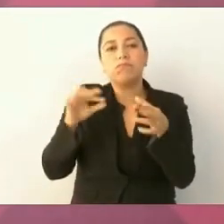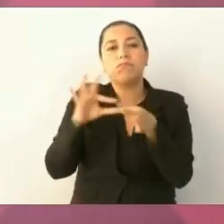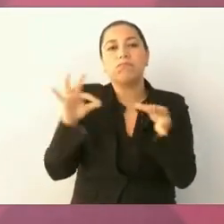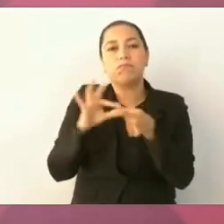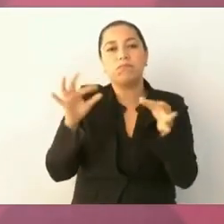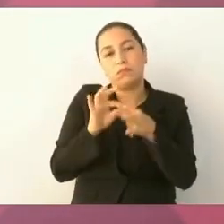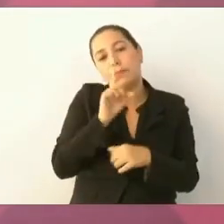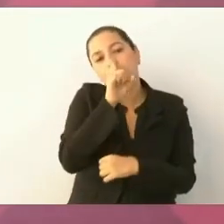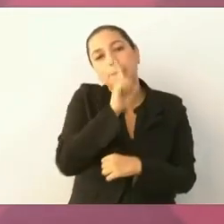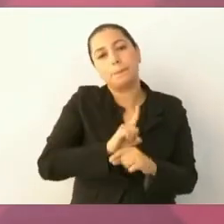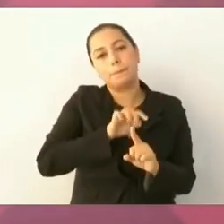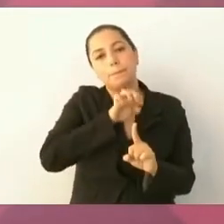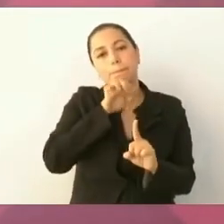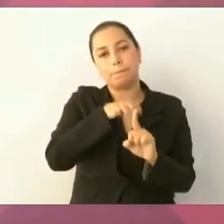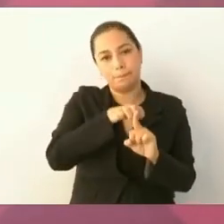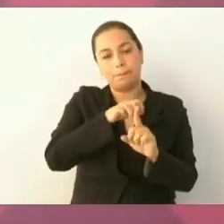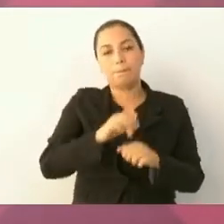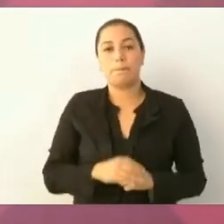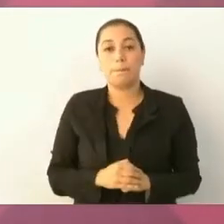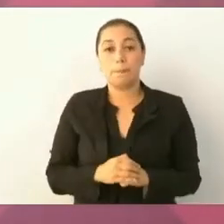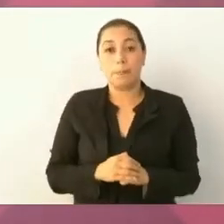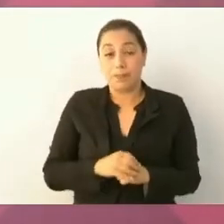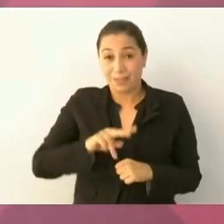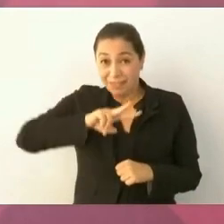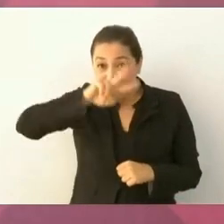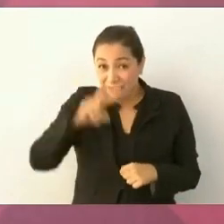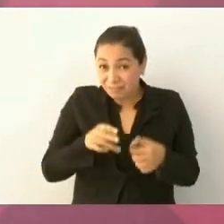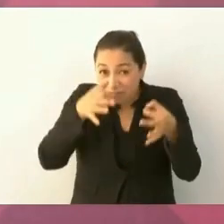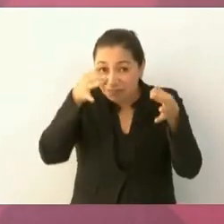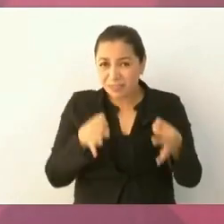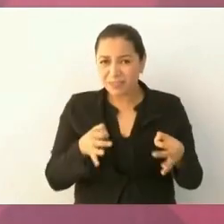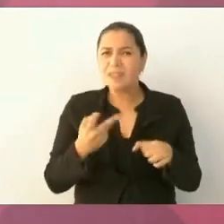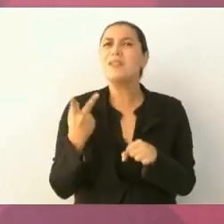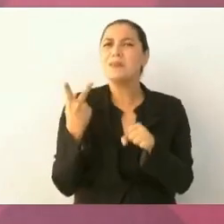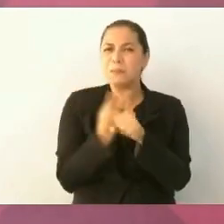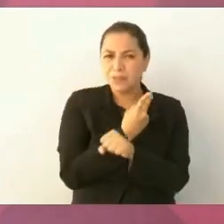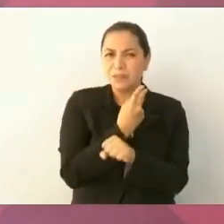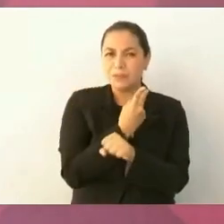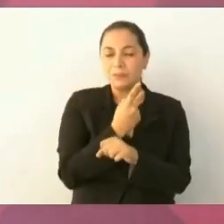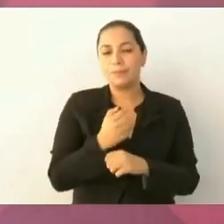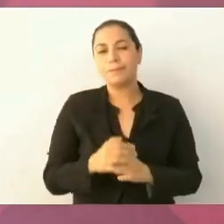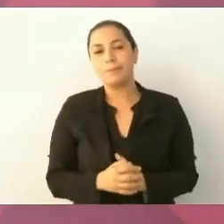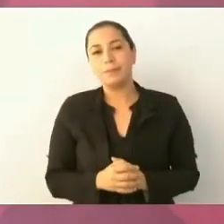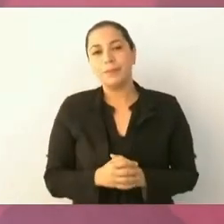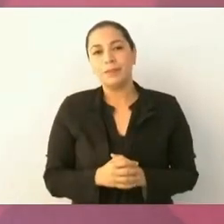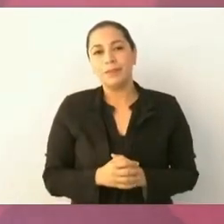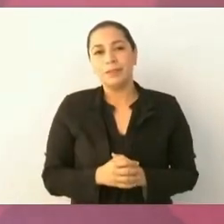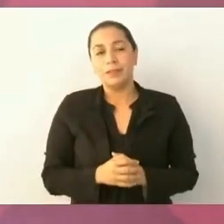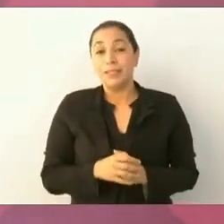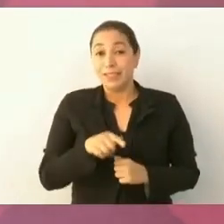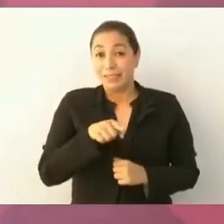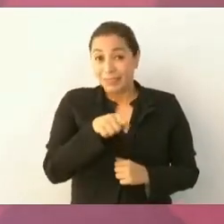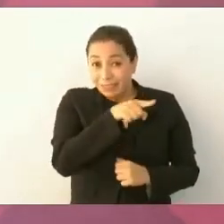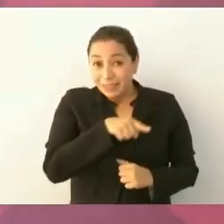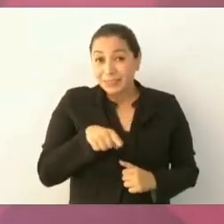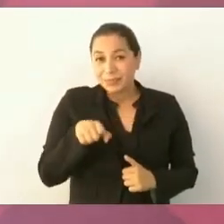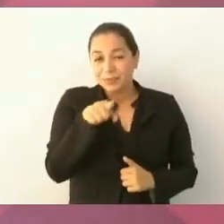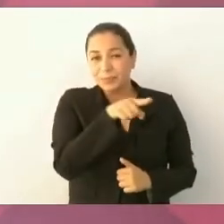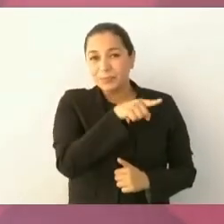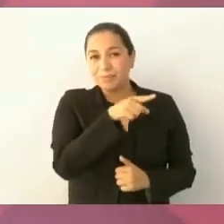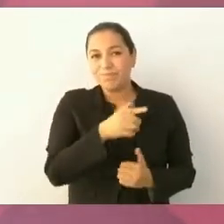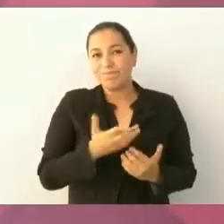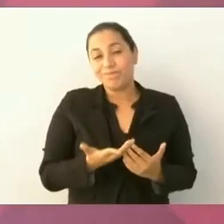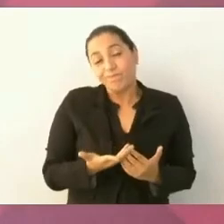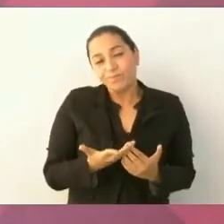cuando en realidad lo que sucedía es que los de